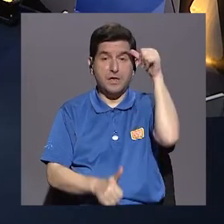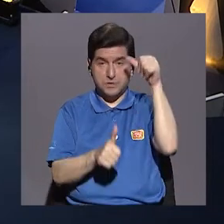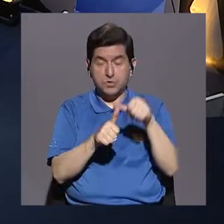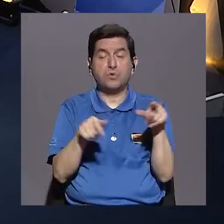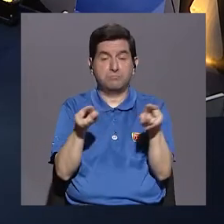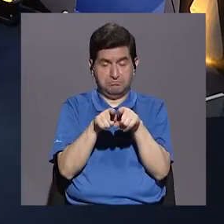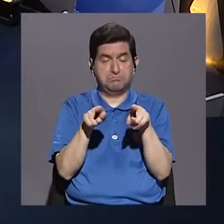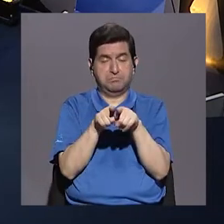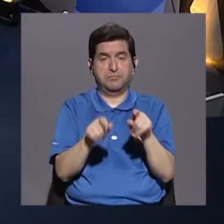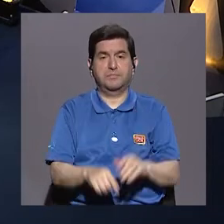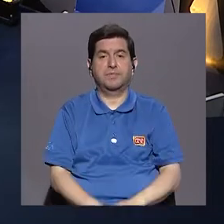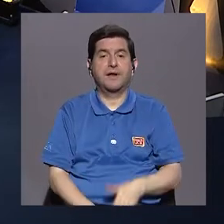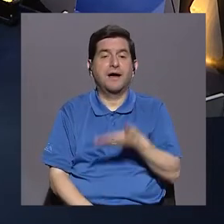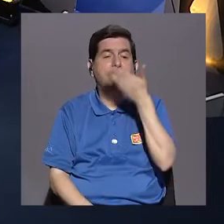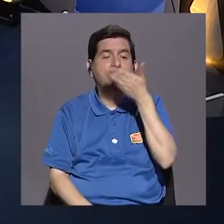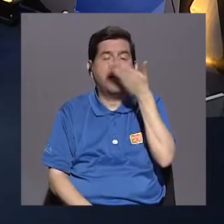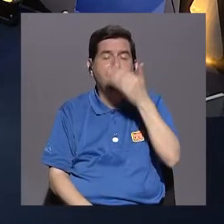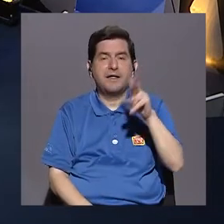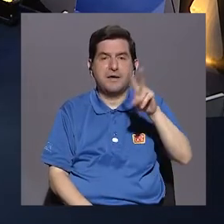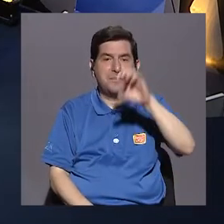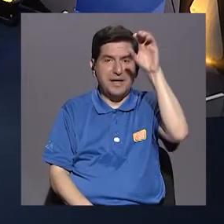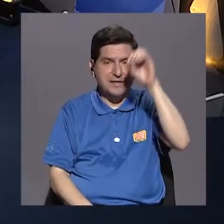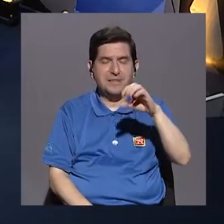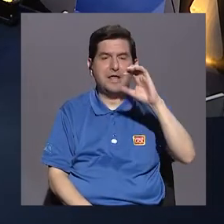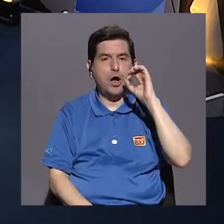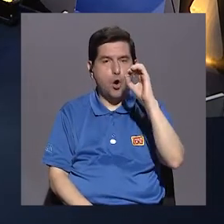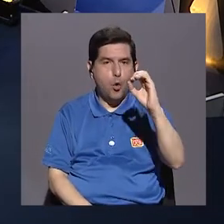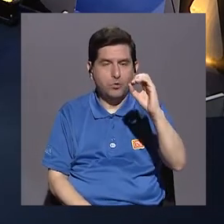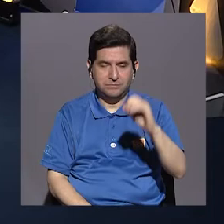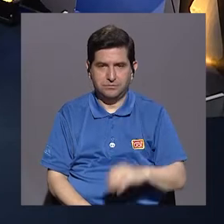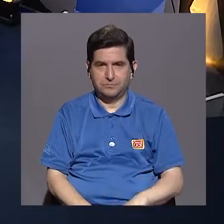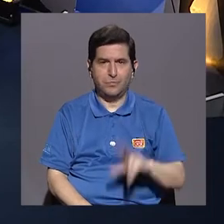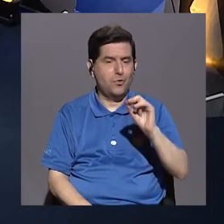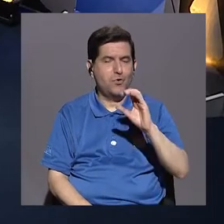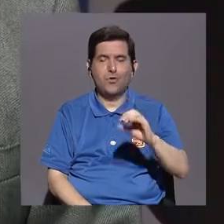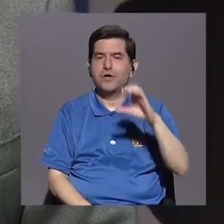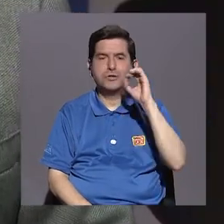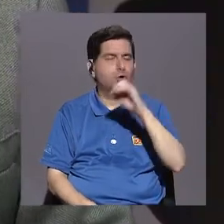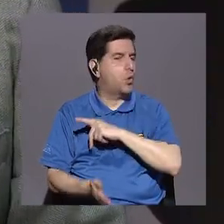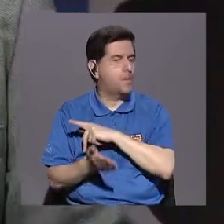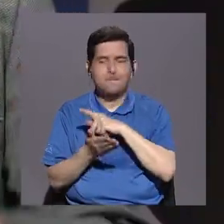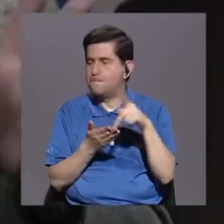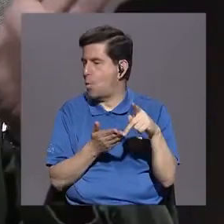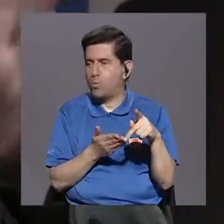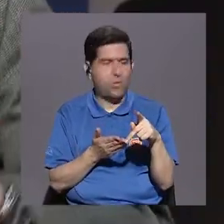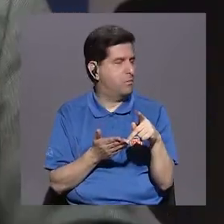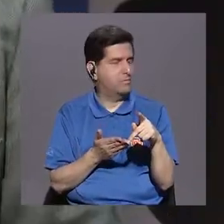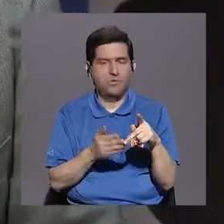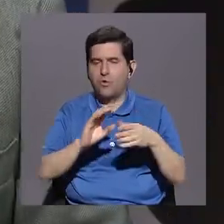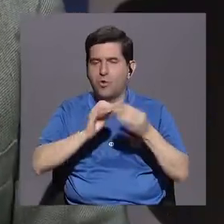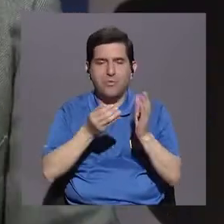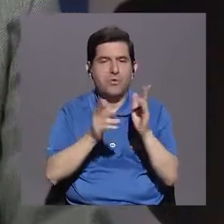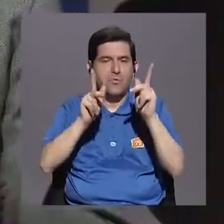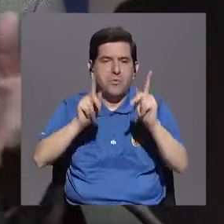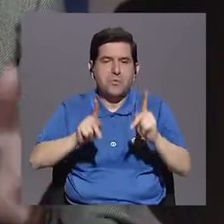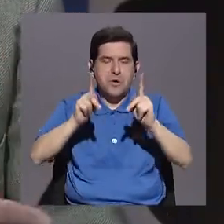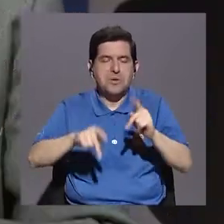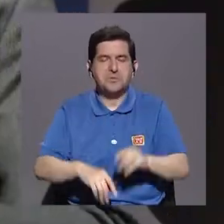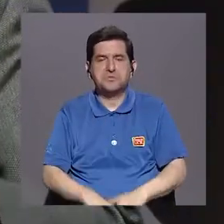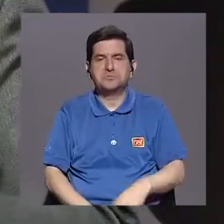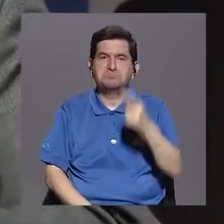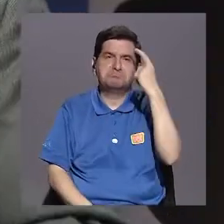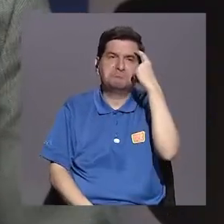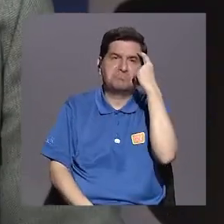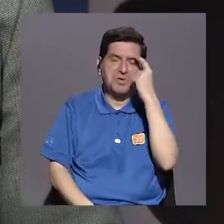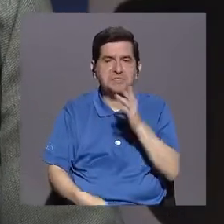aire 20% de oxígeno no es oxígeno puro como los cálculos que alguna gente ha hecho para